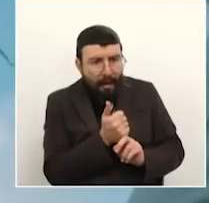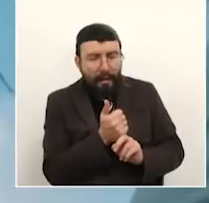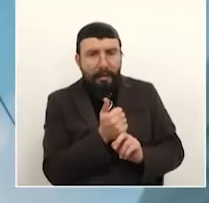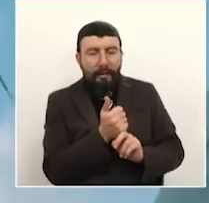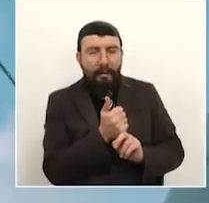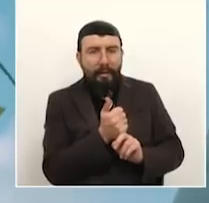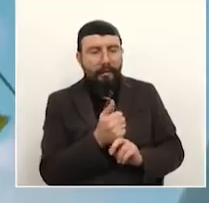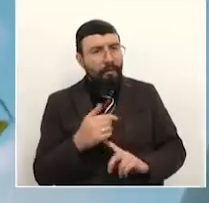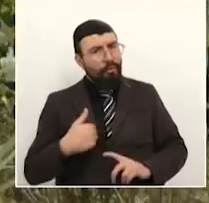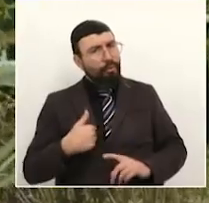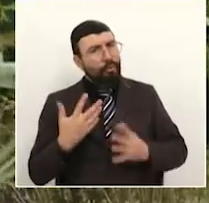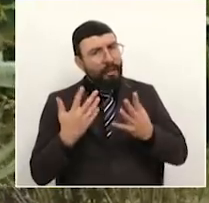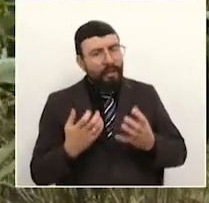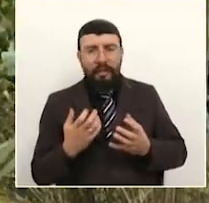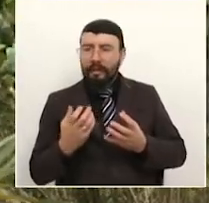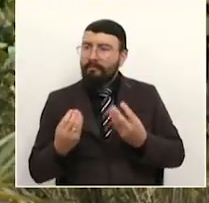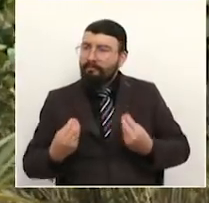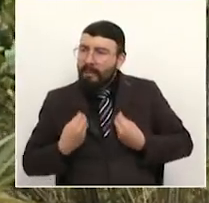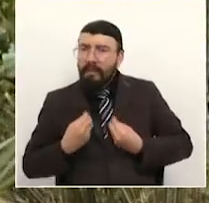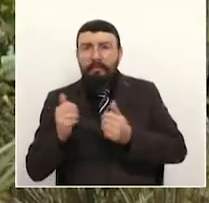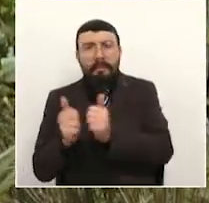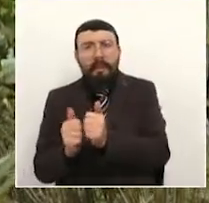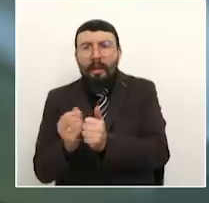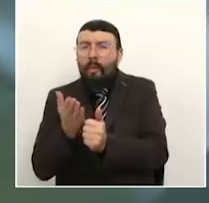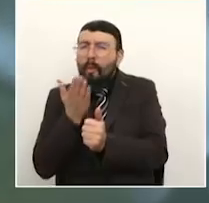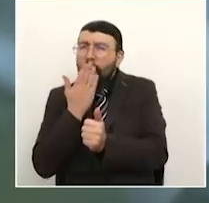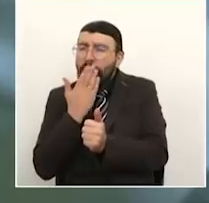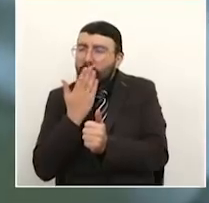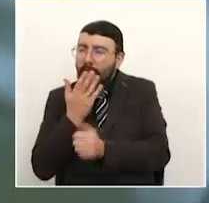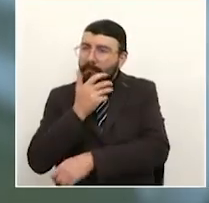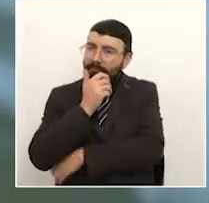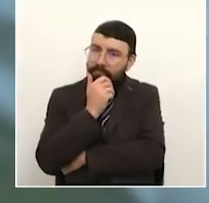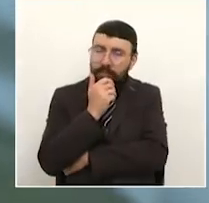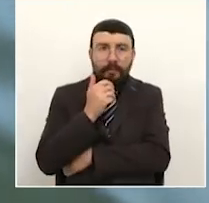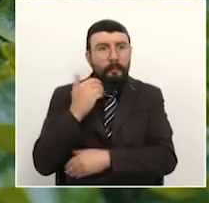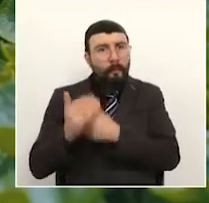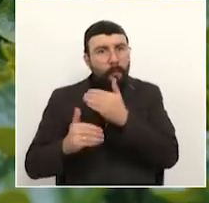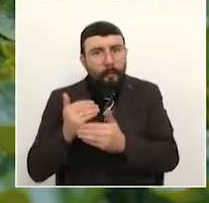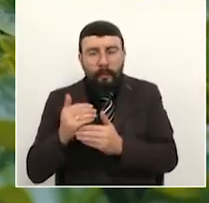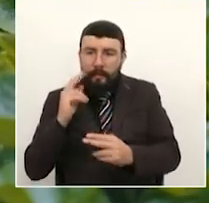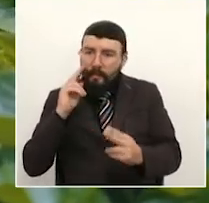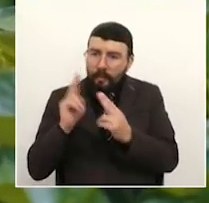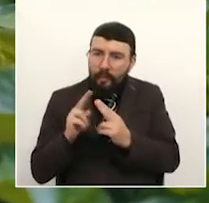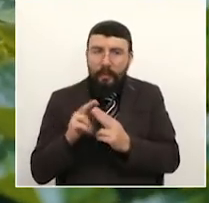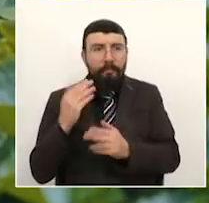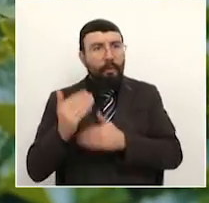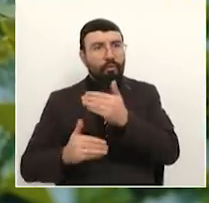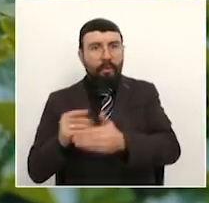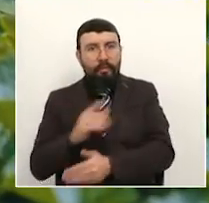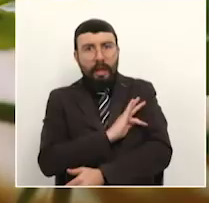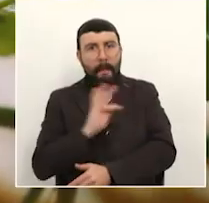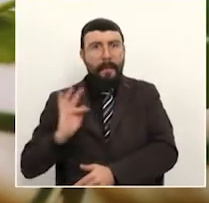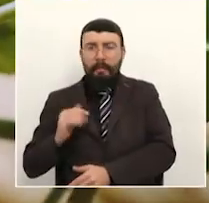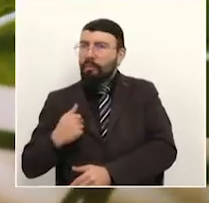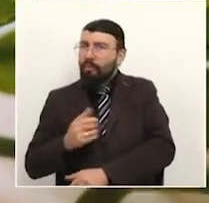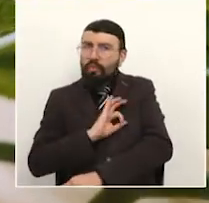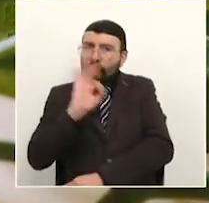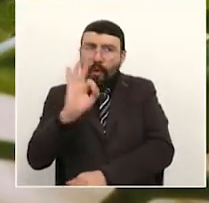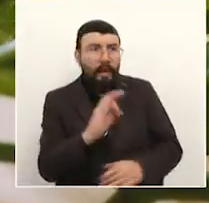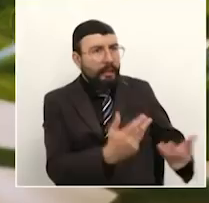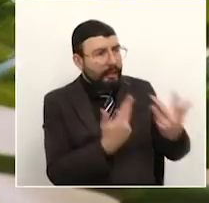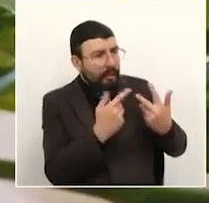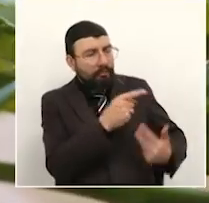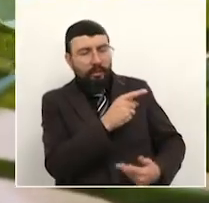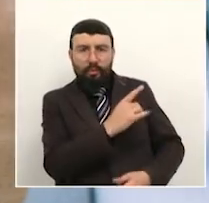yo quería vivir con los indígenas y ver una cantidad de procesos terapéuticos que tampoco nunca me habían enseñado con